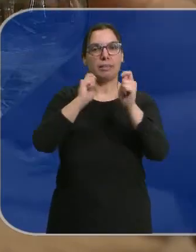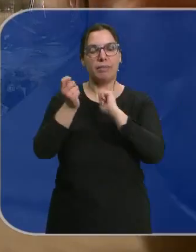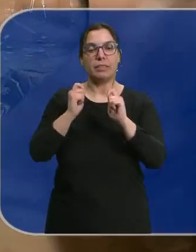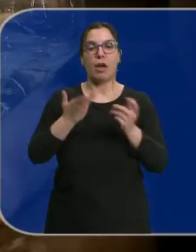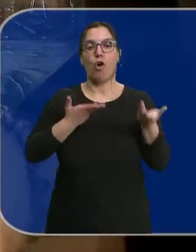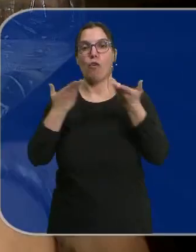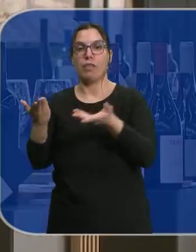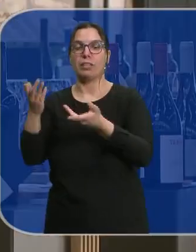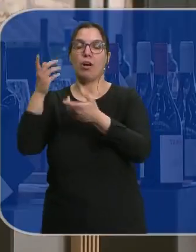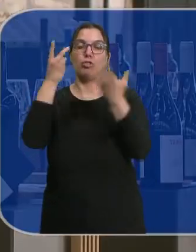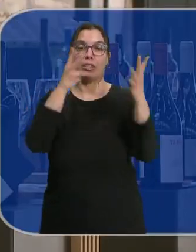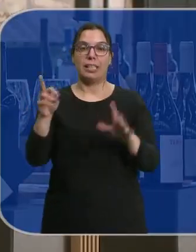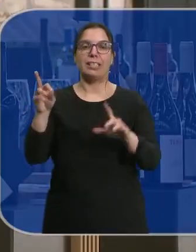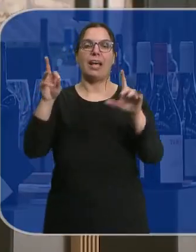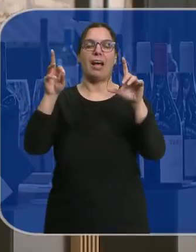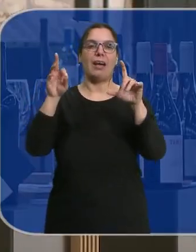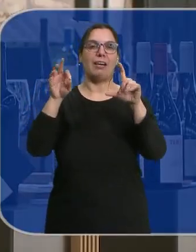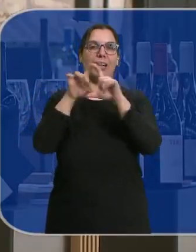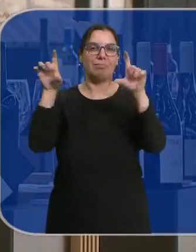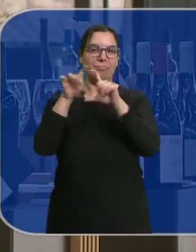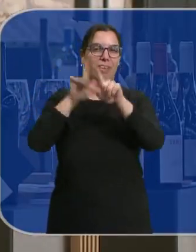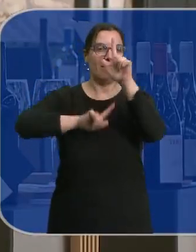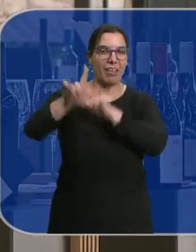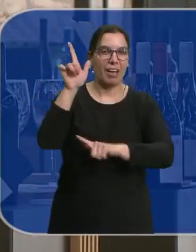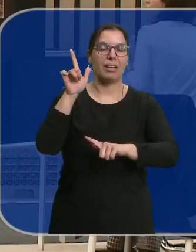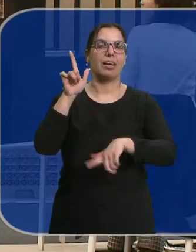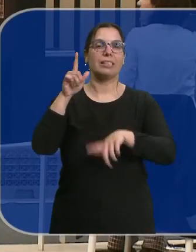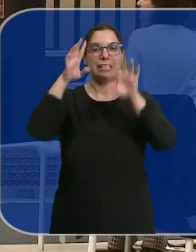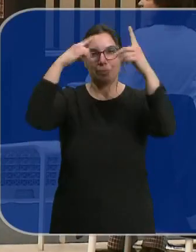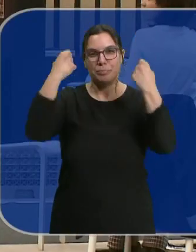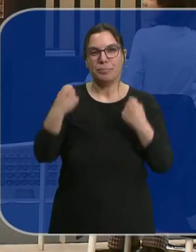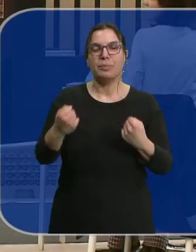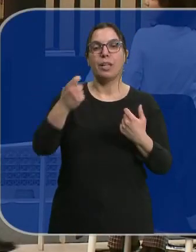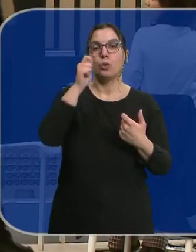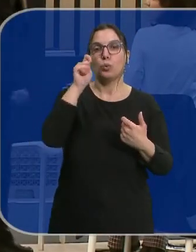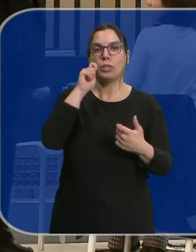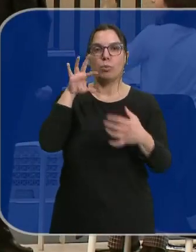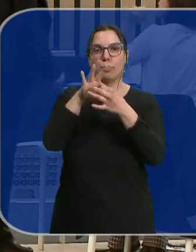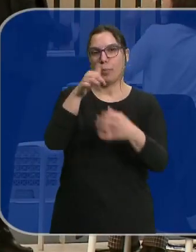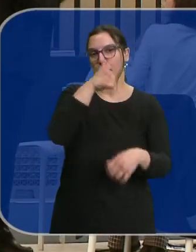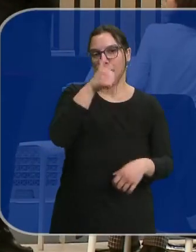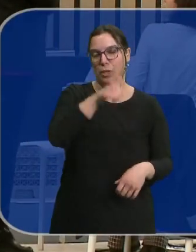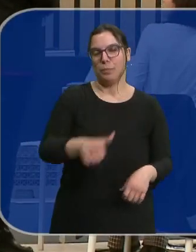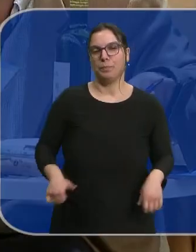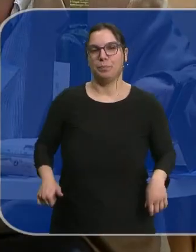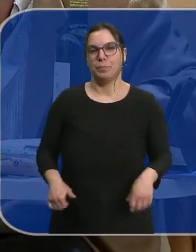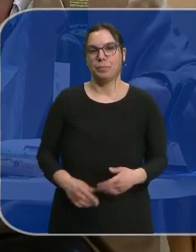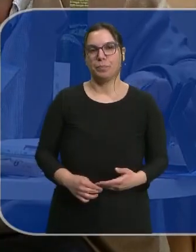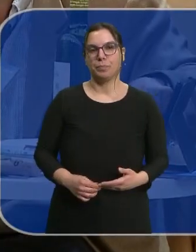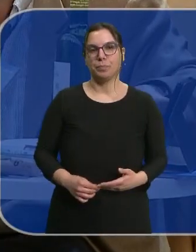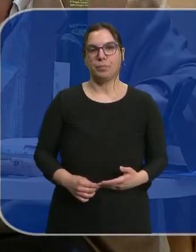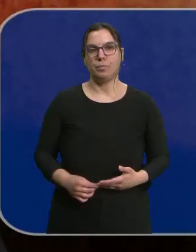la oferta y los 70 turoperadores y agencias de viaje especializados en enoturismo que están en esta edición.